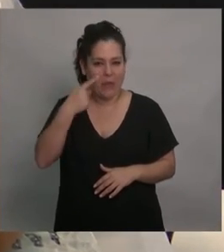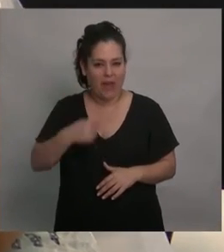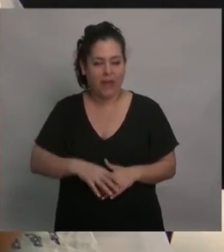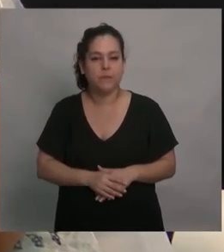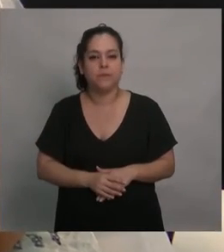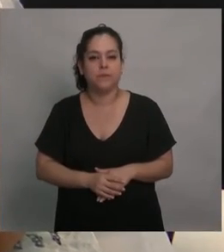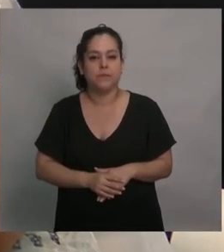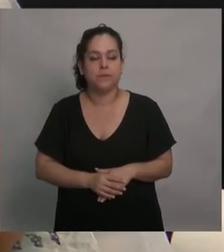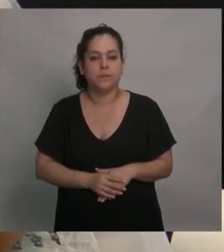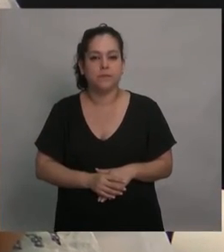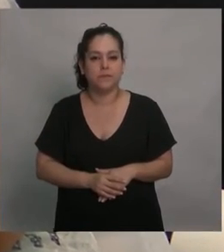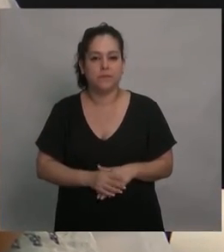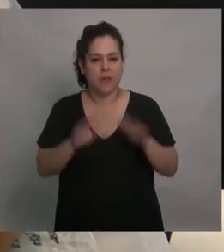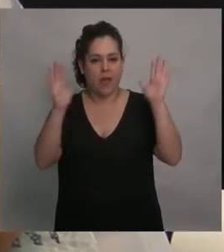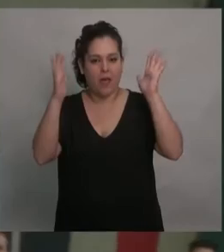Quiero.